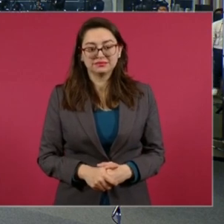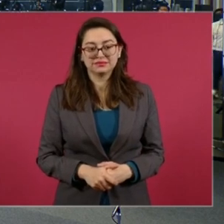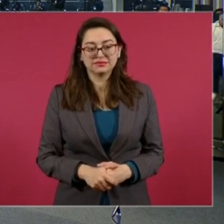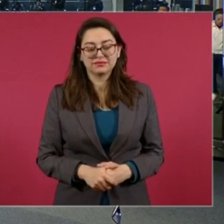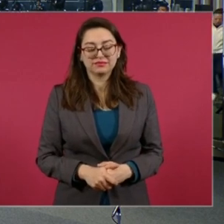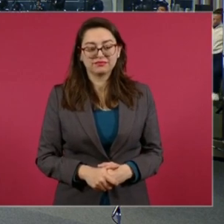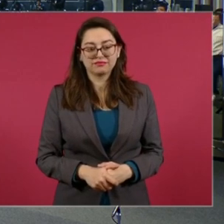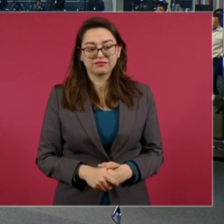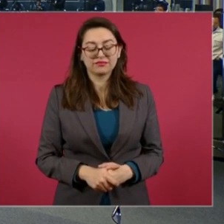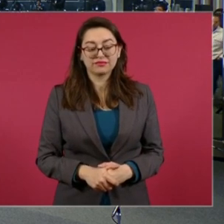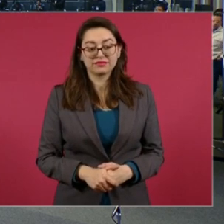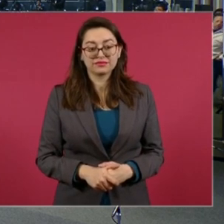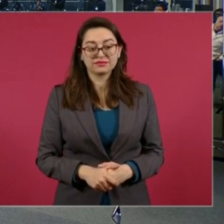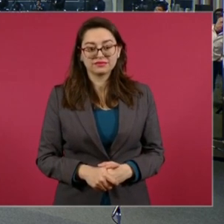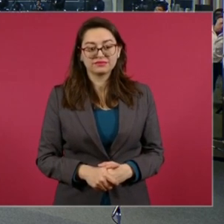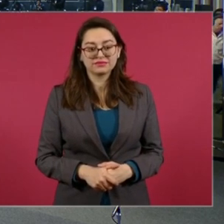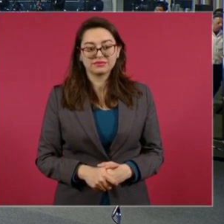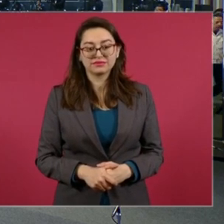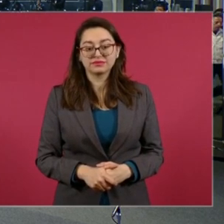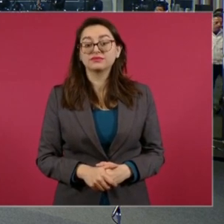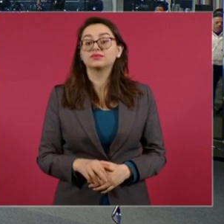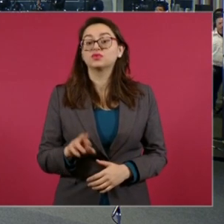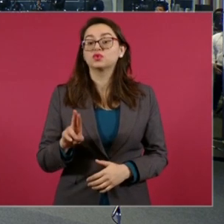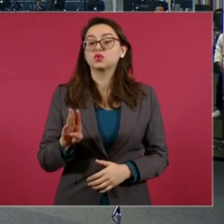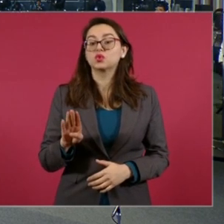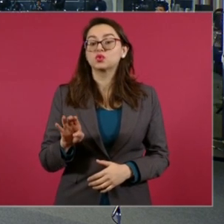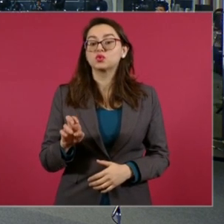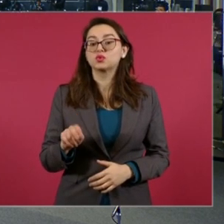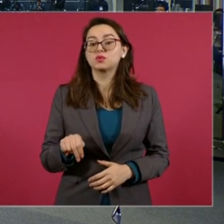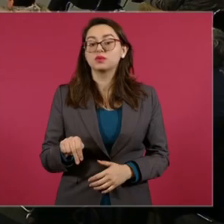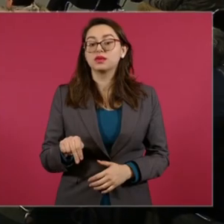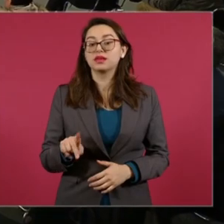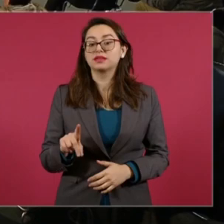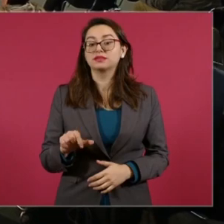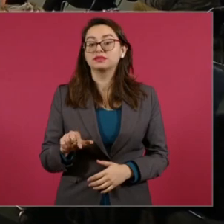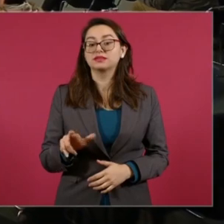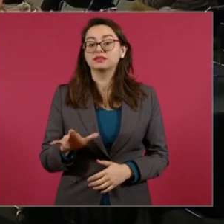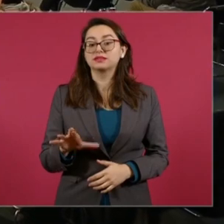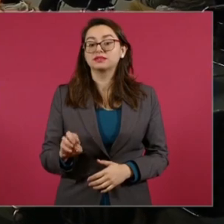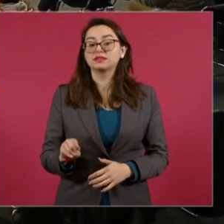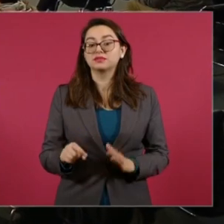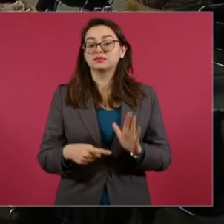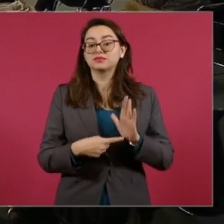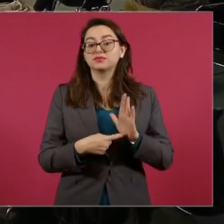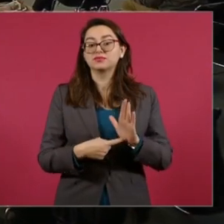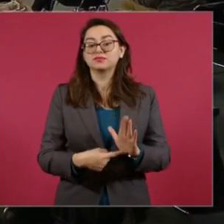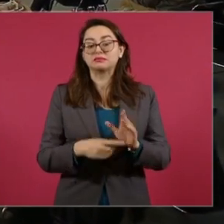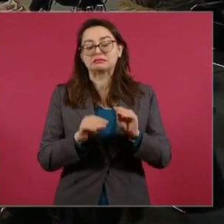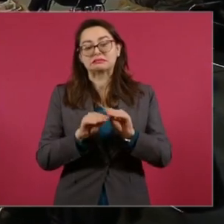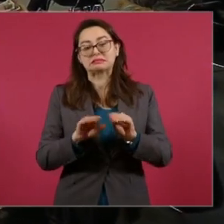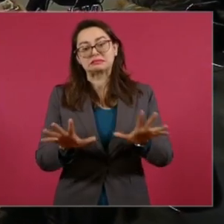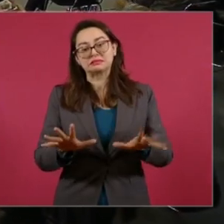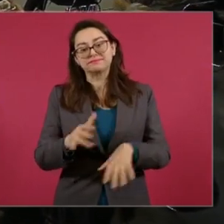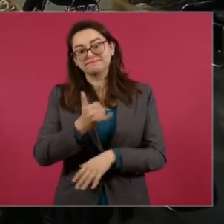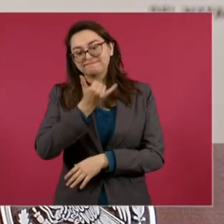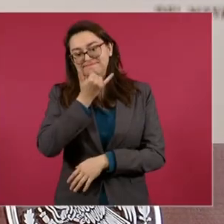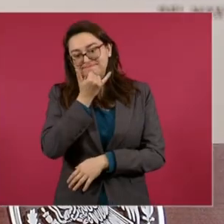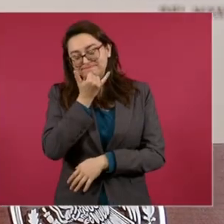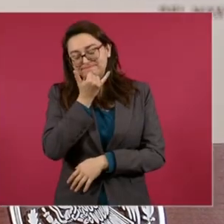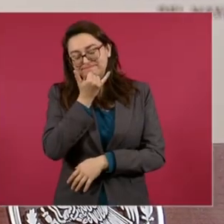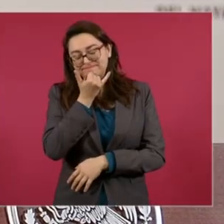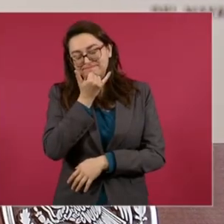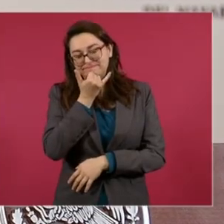pon al Rubén Darío, porque vamos a buscar la forma de que, con todo respeto a los vecinos, porque no todos son